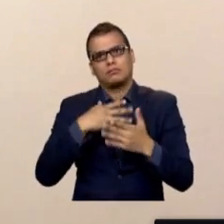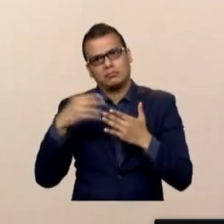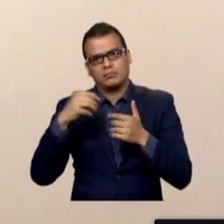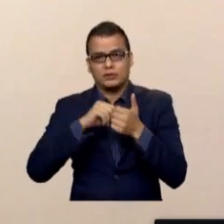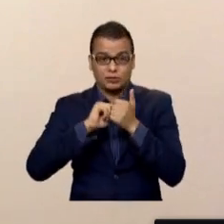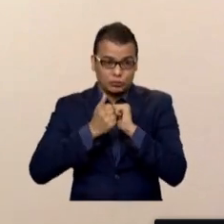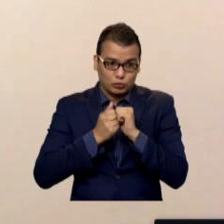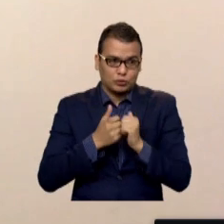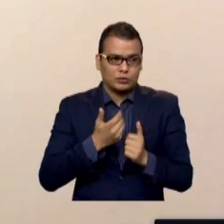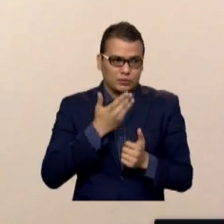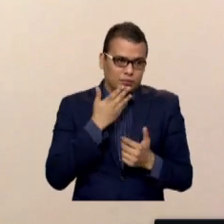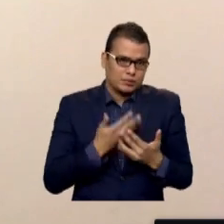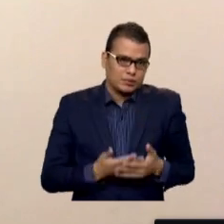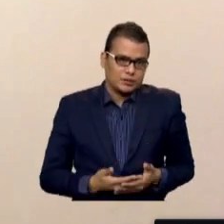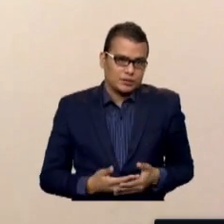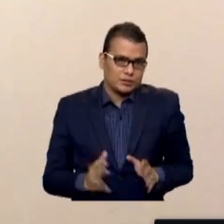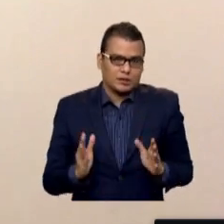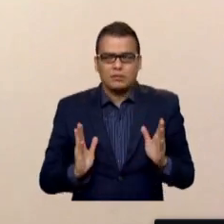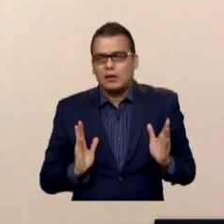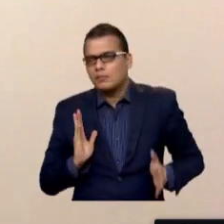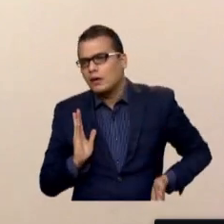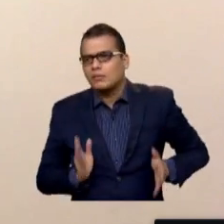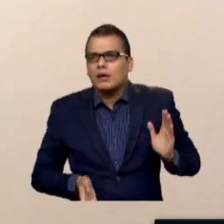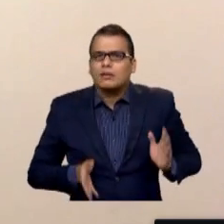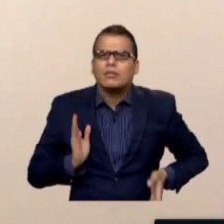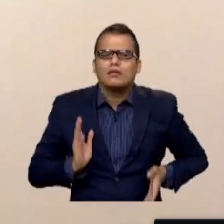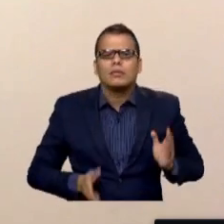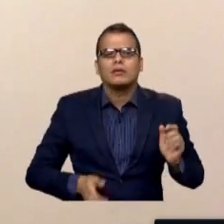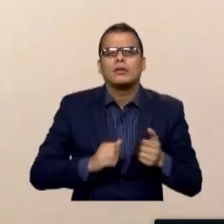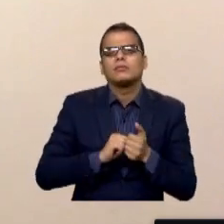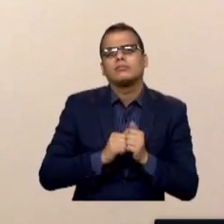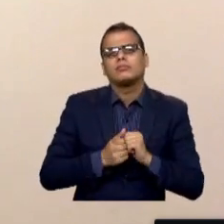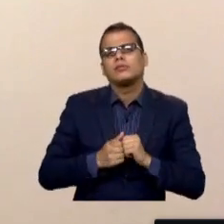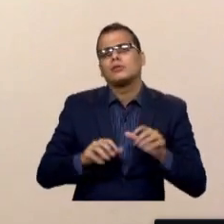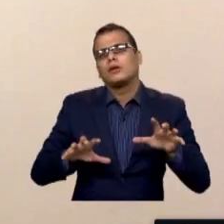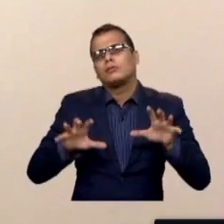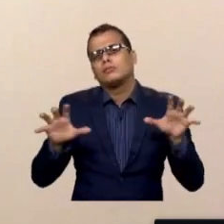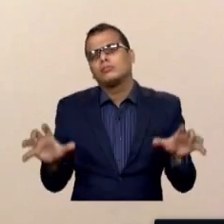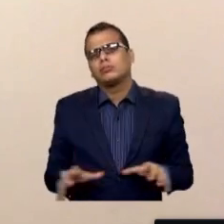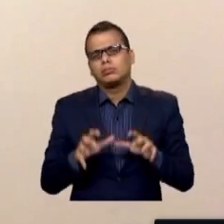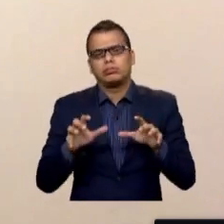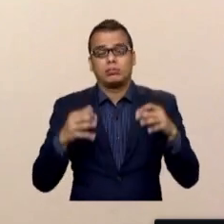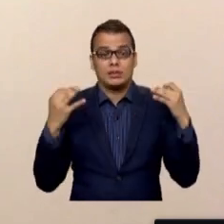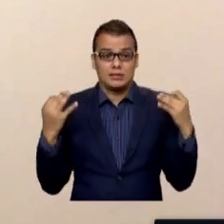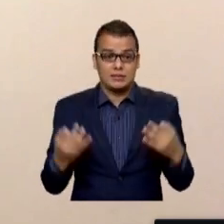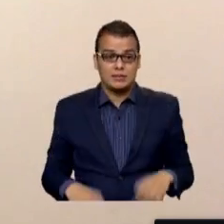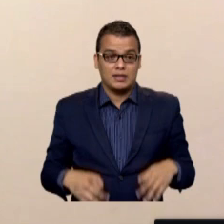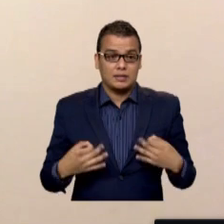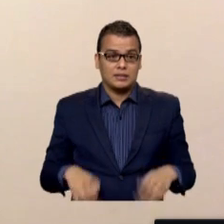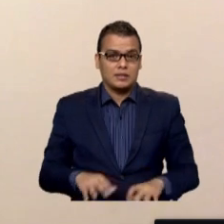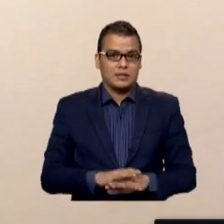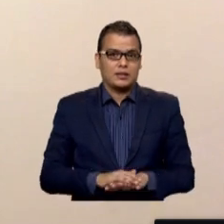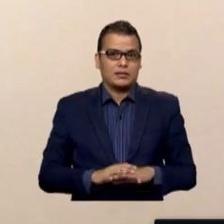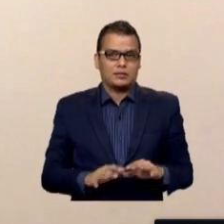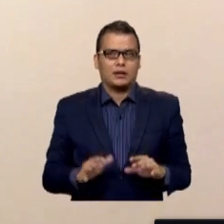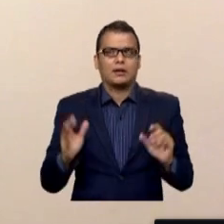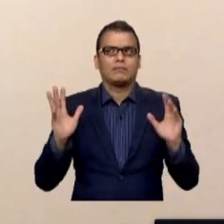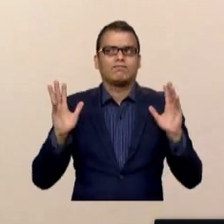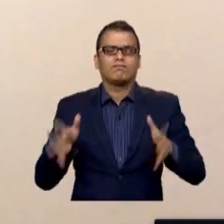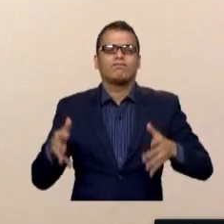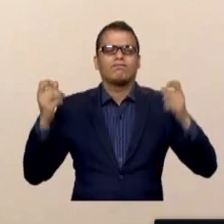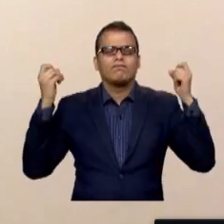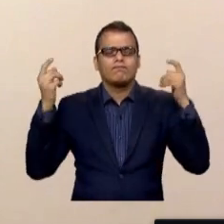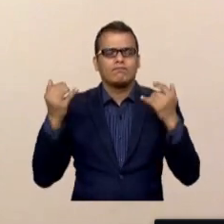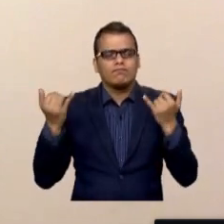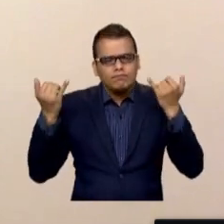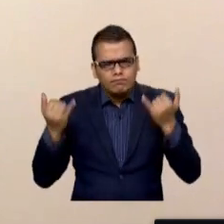en disfrutar las horas de trote, la posibilidad de hacer una que otra actividad y evidentemente entender que este es un